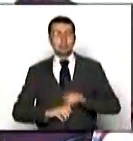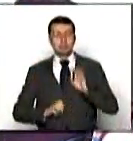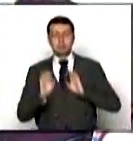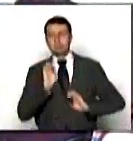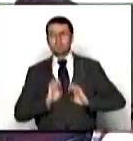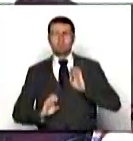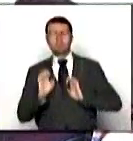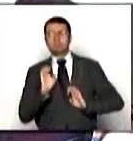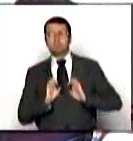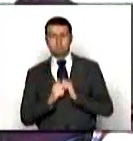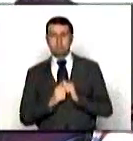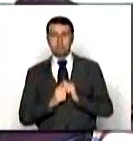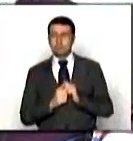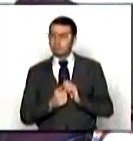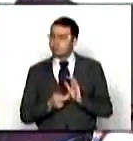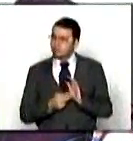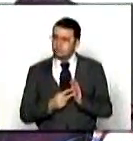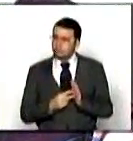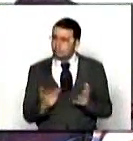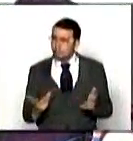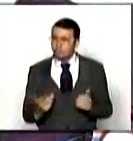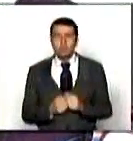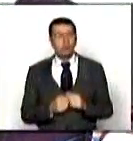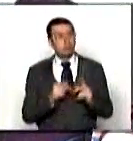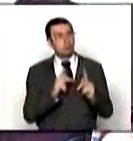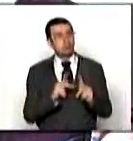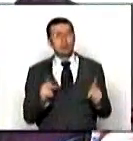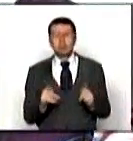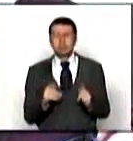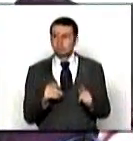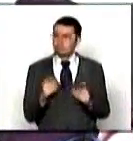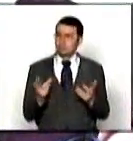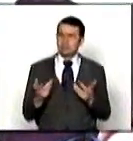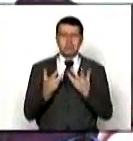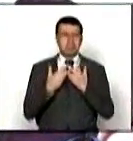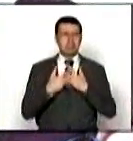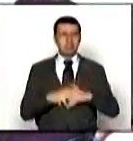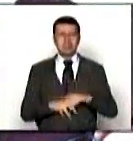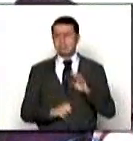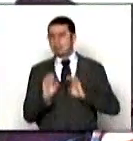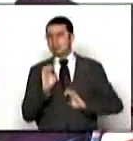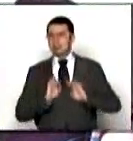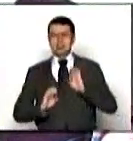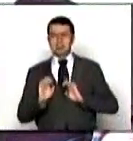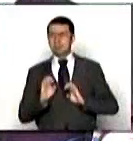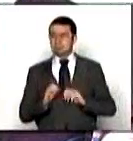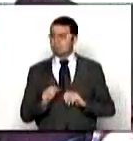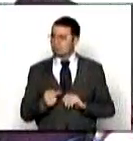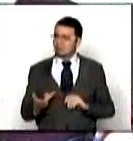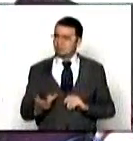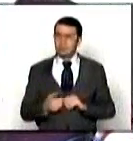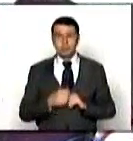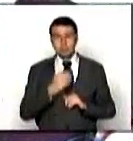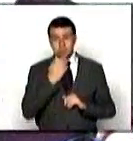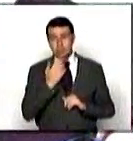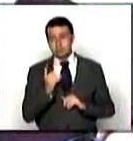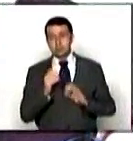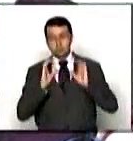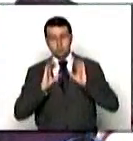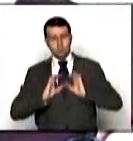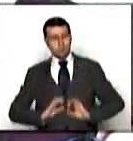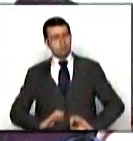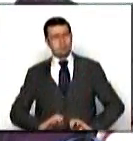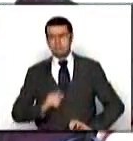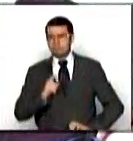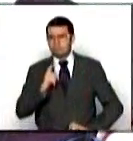Y cabe preguntar entonces, y la gente siempre se pregunta, ¿qué es eso del sistema inmune? Entonces, nuestro cuerpo es un organismo muy inteligente,